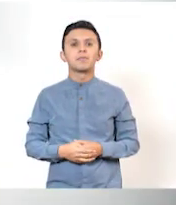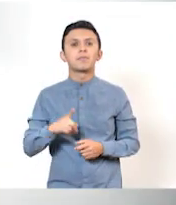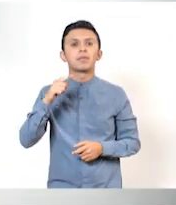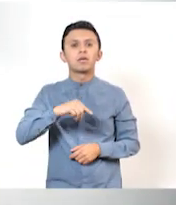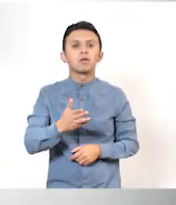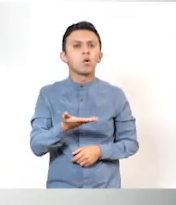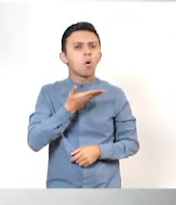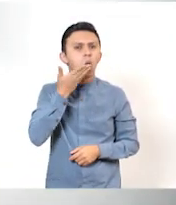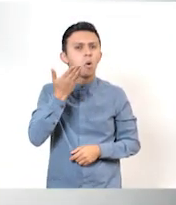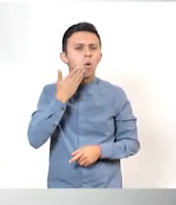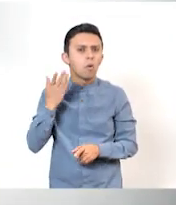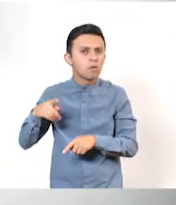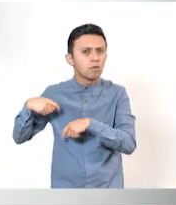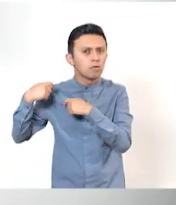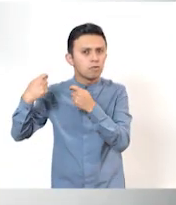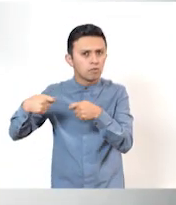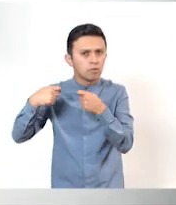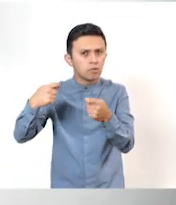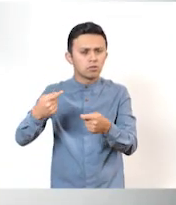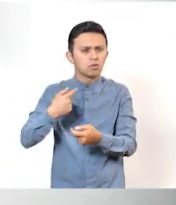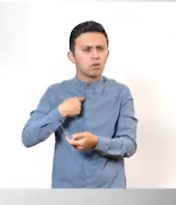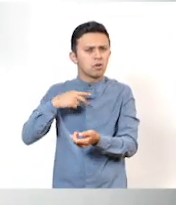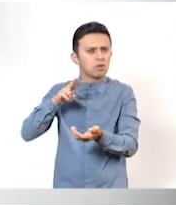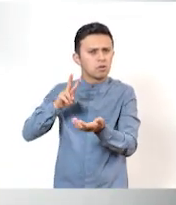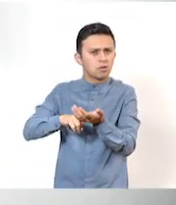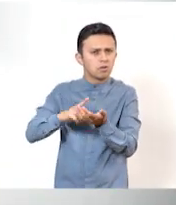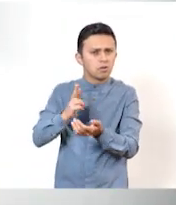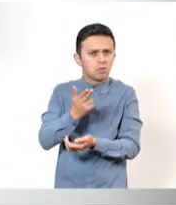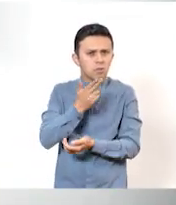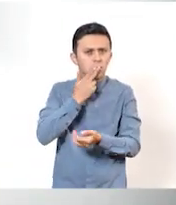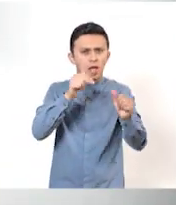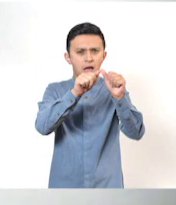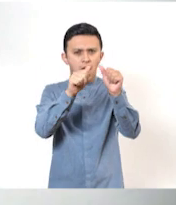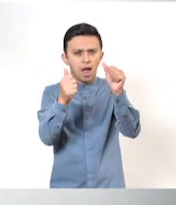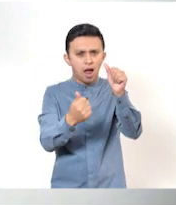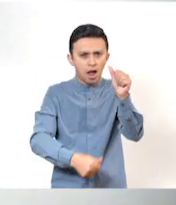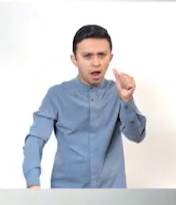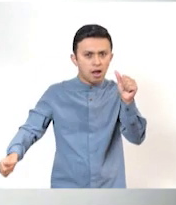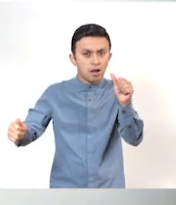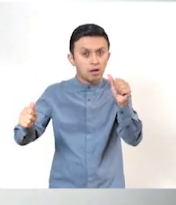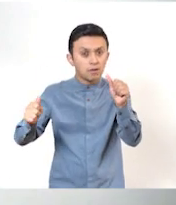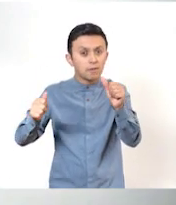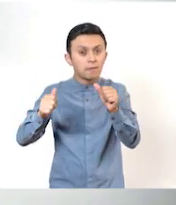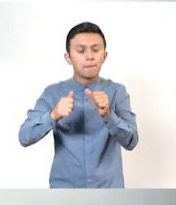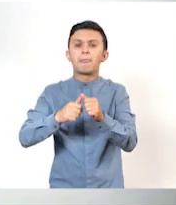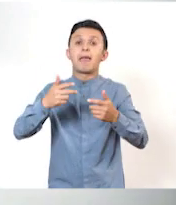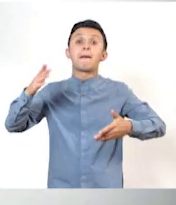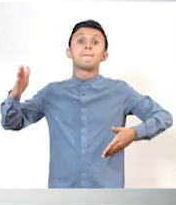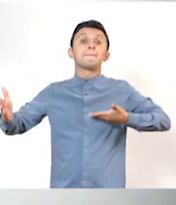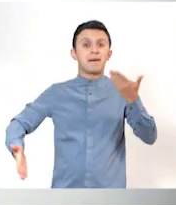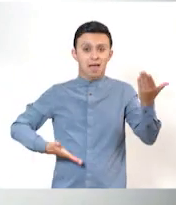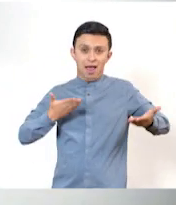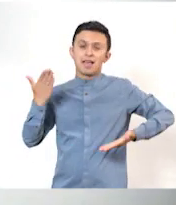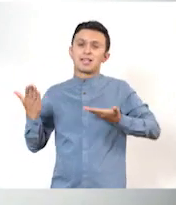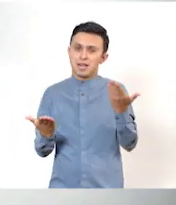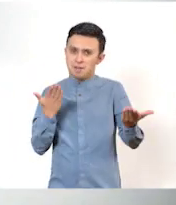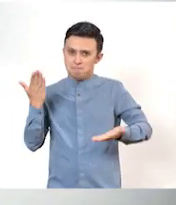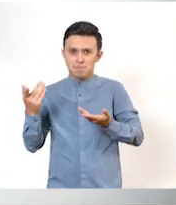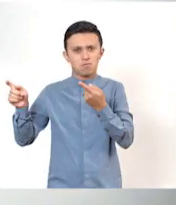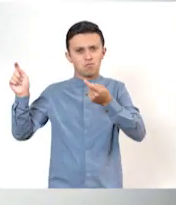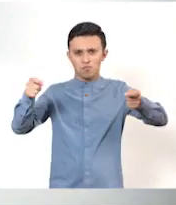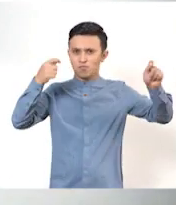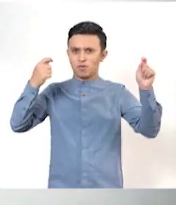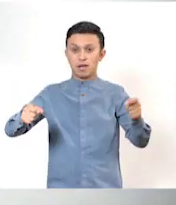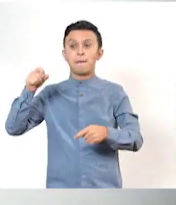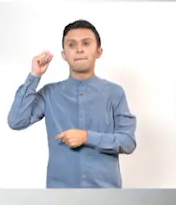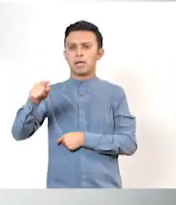Sobre las tradiciones y costumbres, valoro mucho las artesanías, los bailes folclóricos